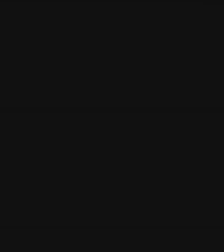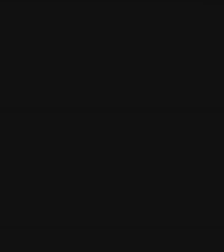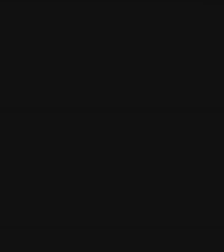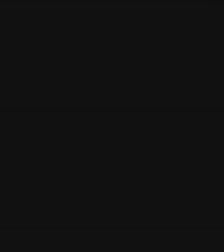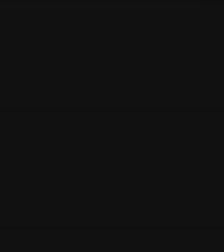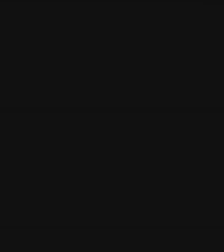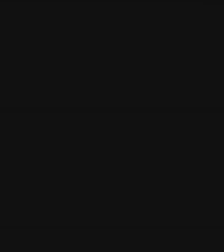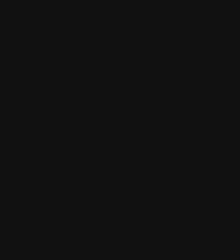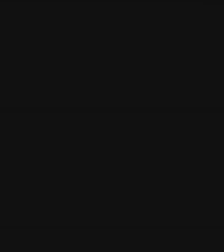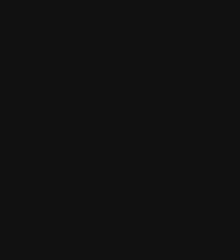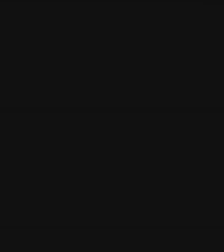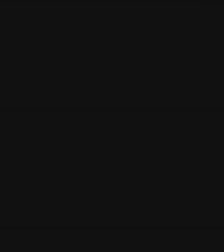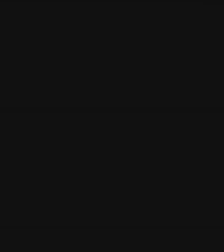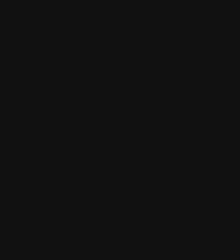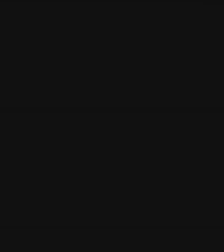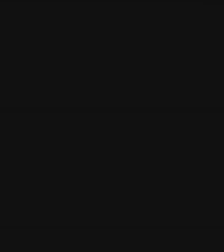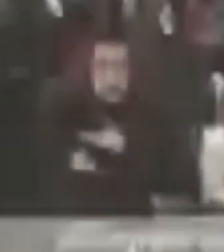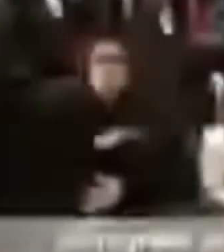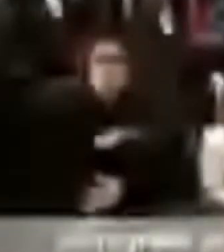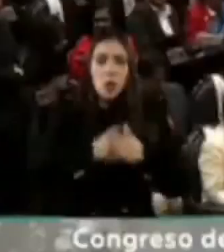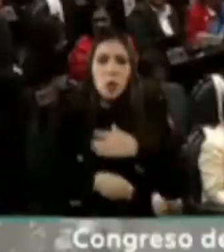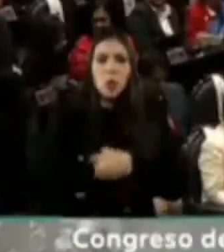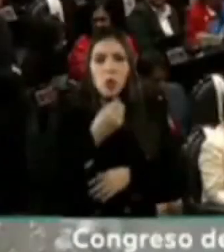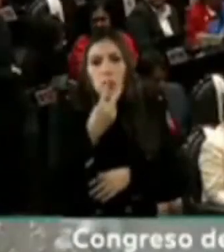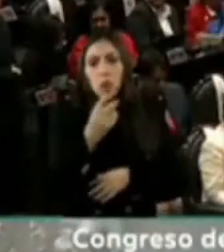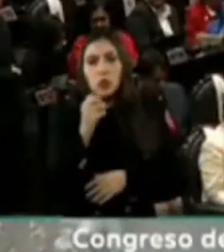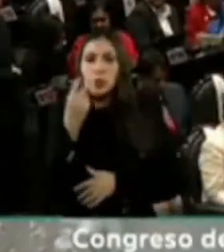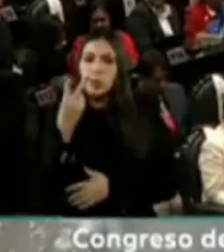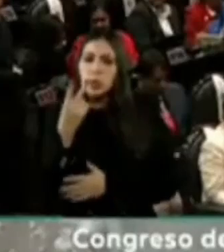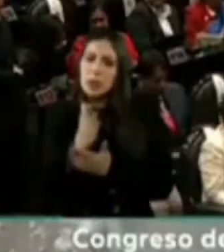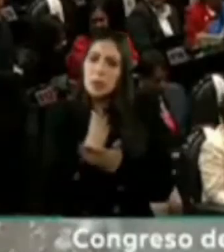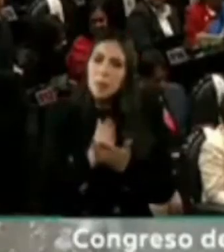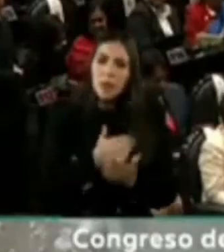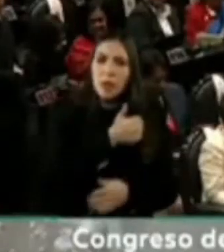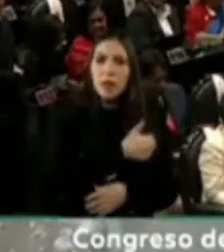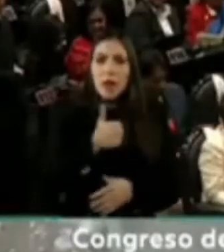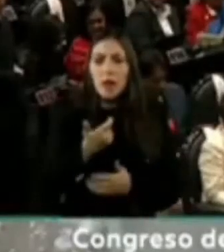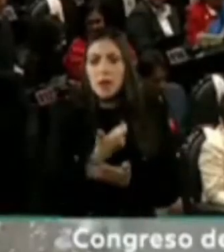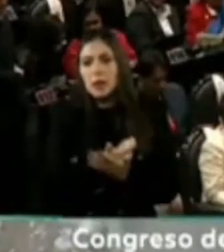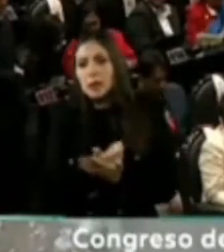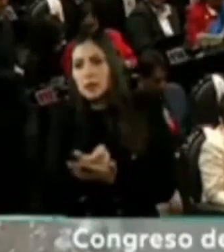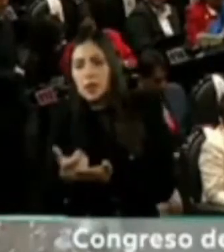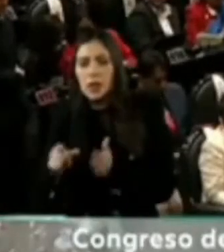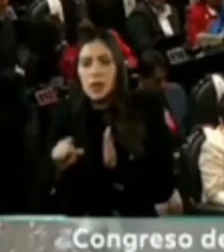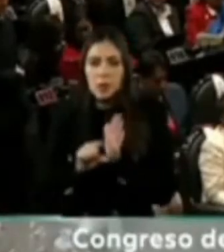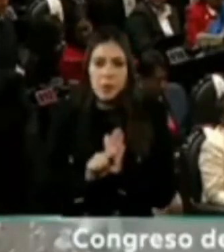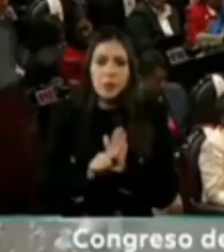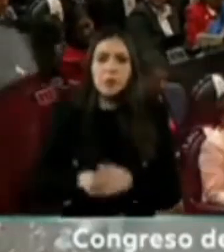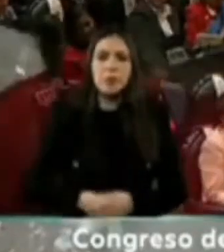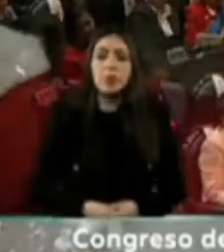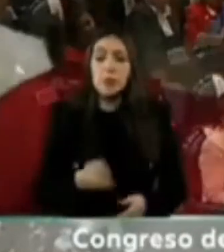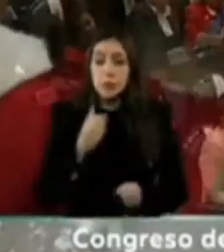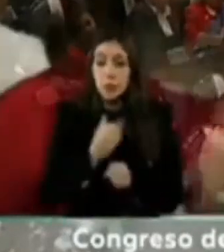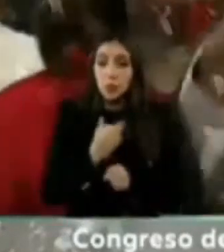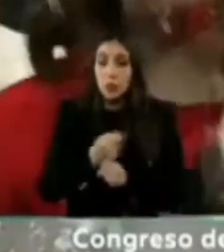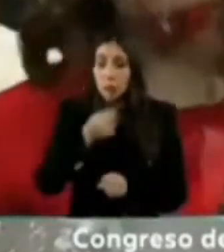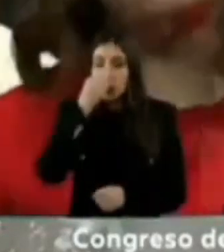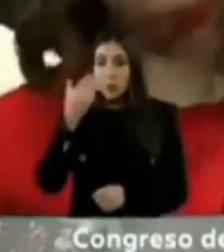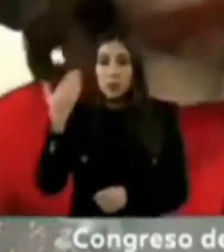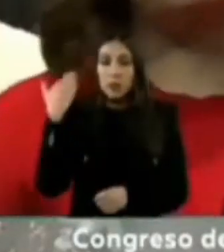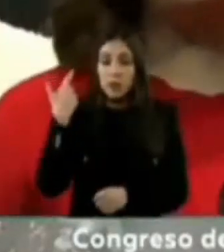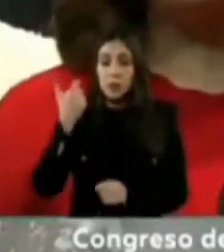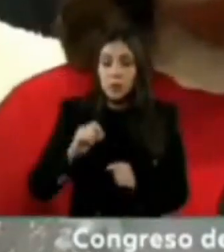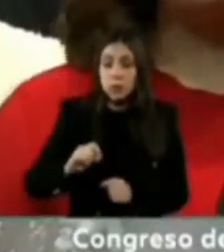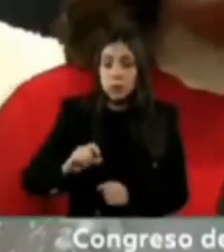pantalla. Bueno, acaba de entrar la doctora Jill Biden, acaba de,